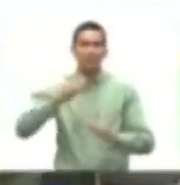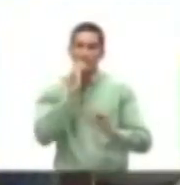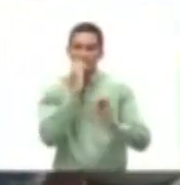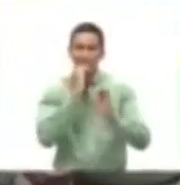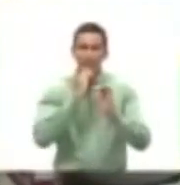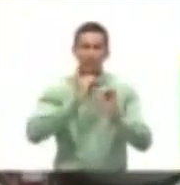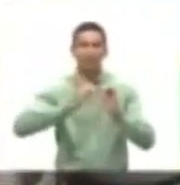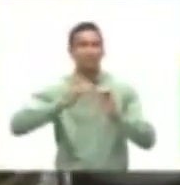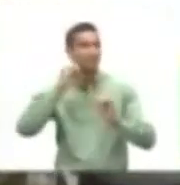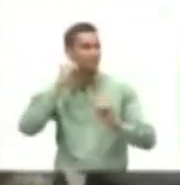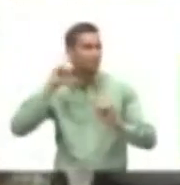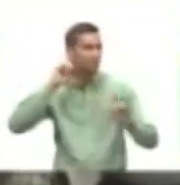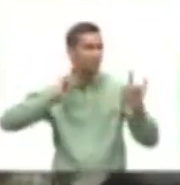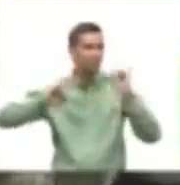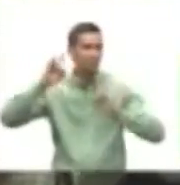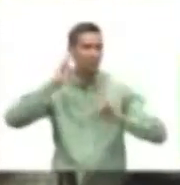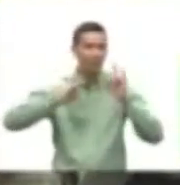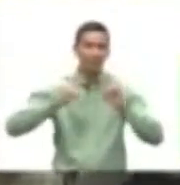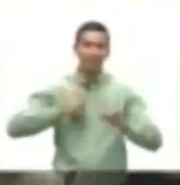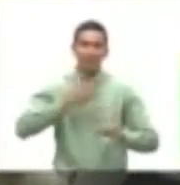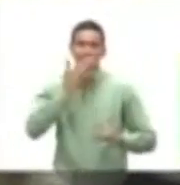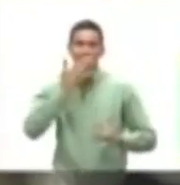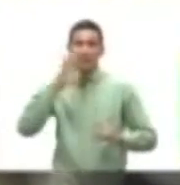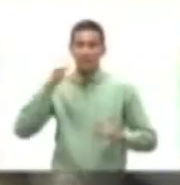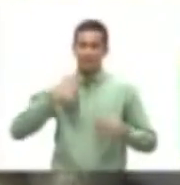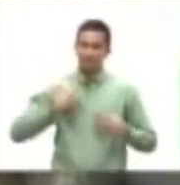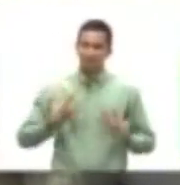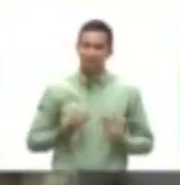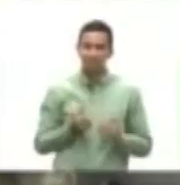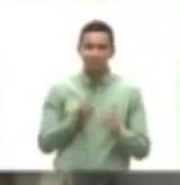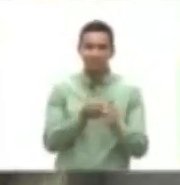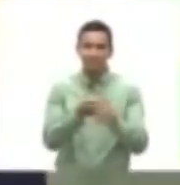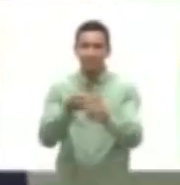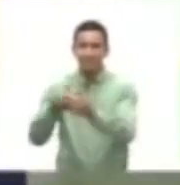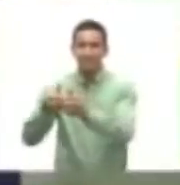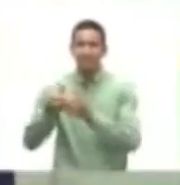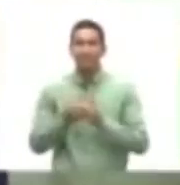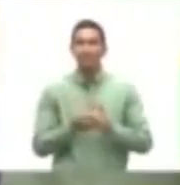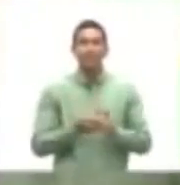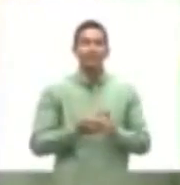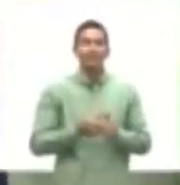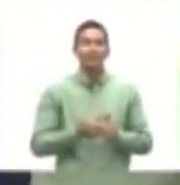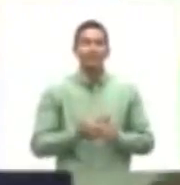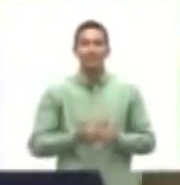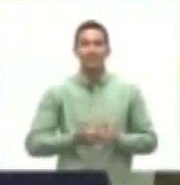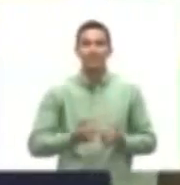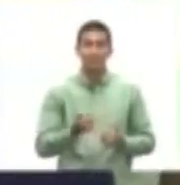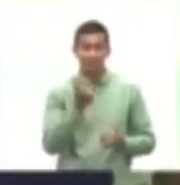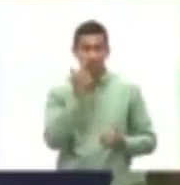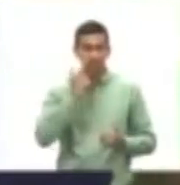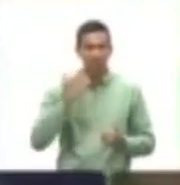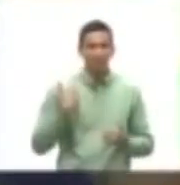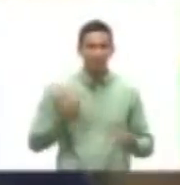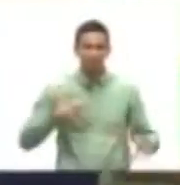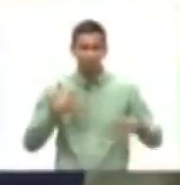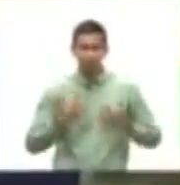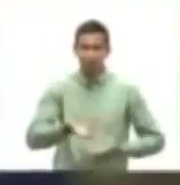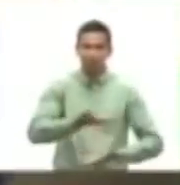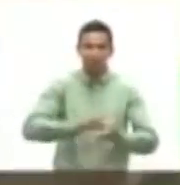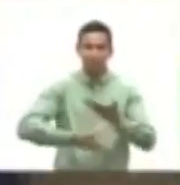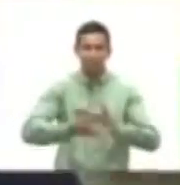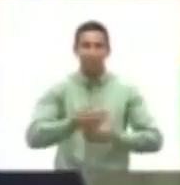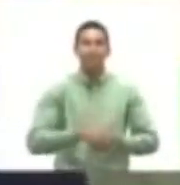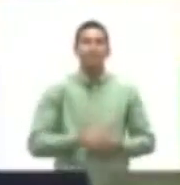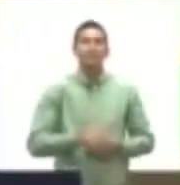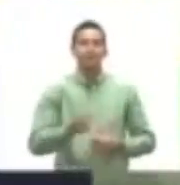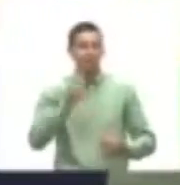que sientan que la reina está con ustedes en todo momento. Con su lema, "Vacílate la Fefi", la nueva reina espera contagiar con alegría y amor